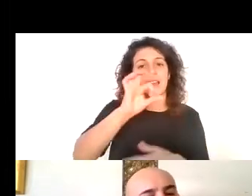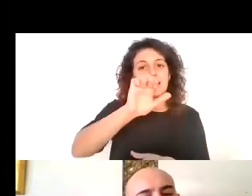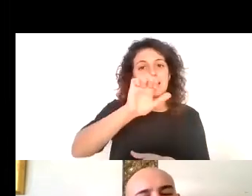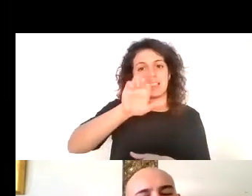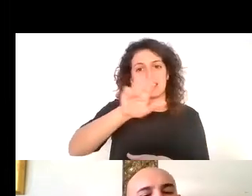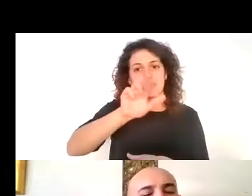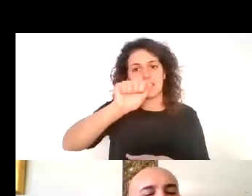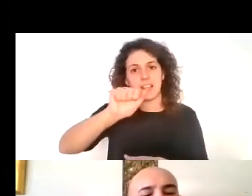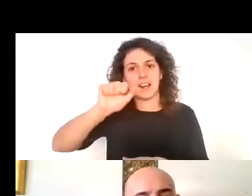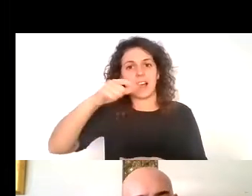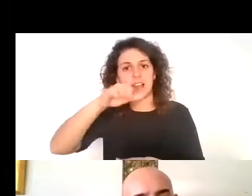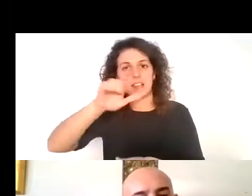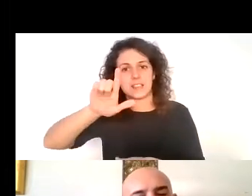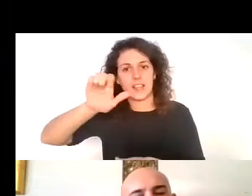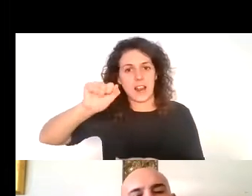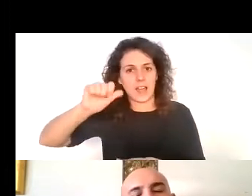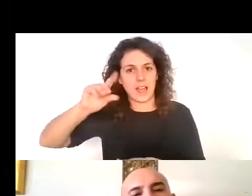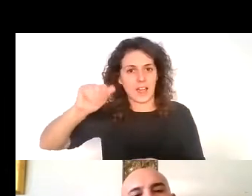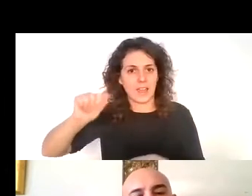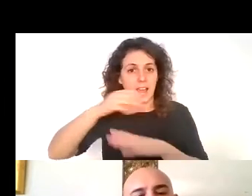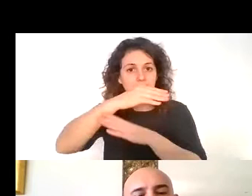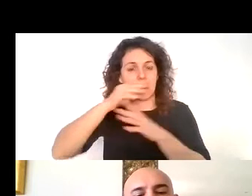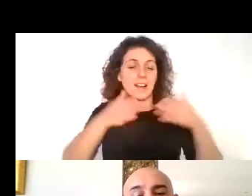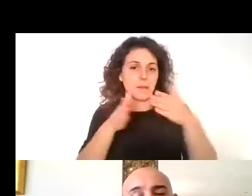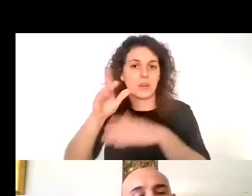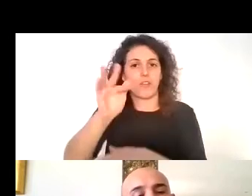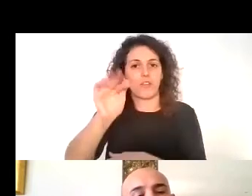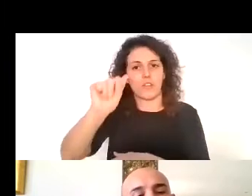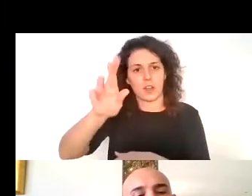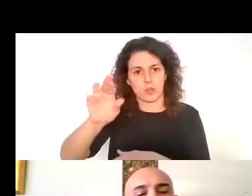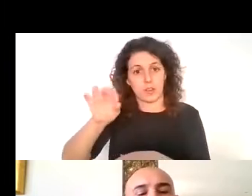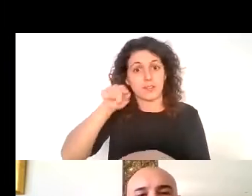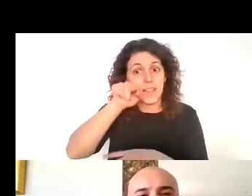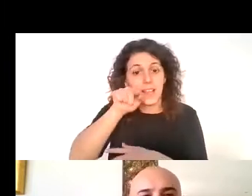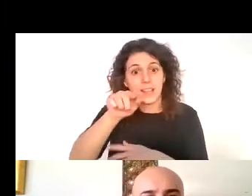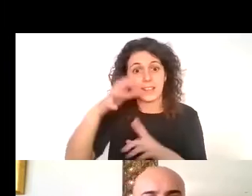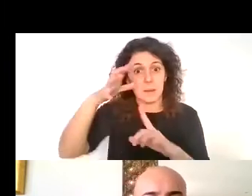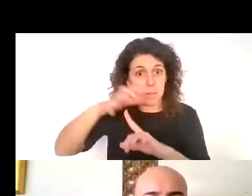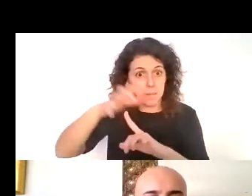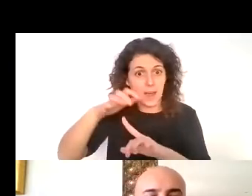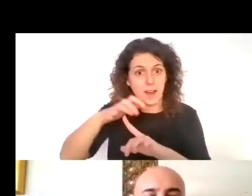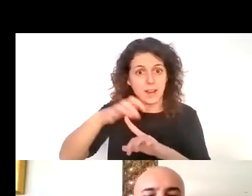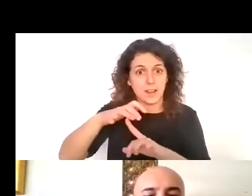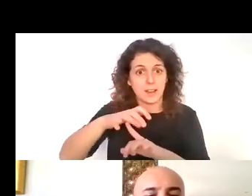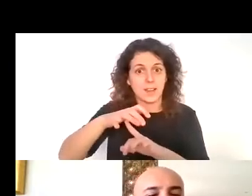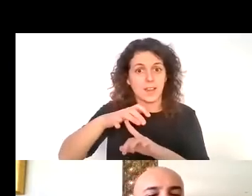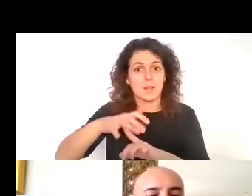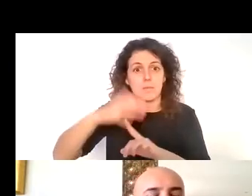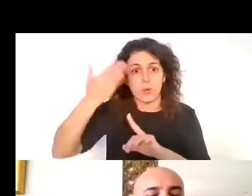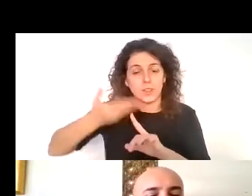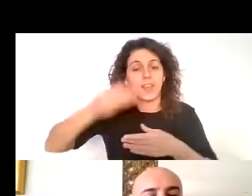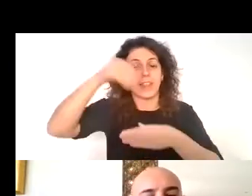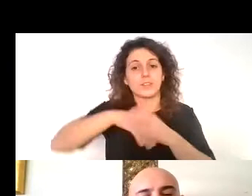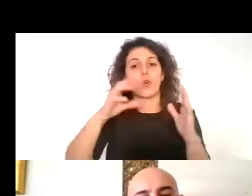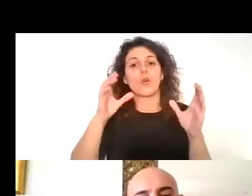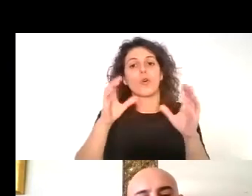Faro. El Parque Natural Serra Gelada y su entorno litoral es uno de los más singulares de la Comunidad Valenciana, al ser el